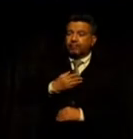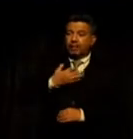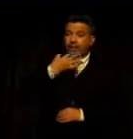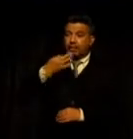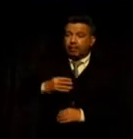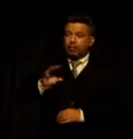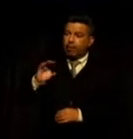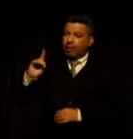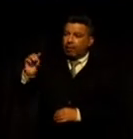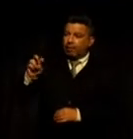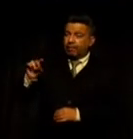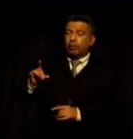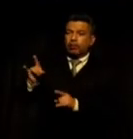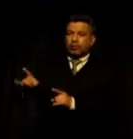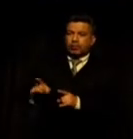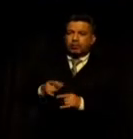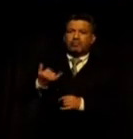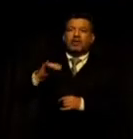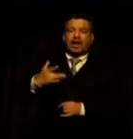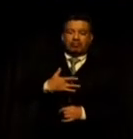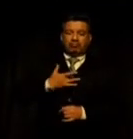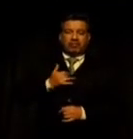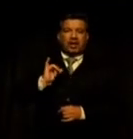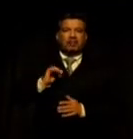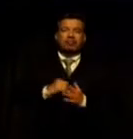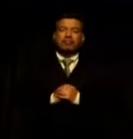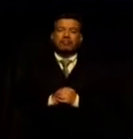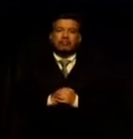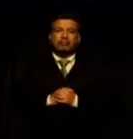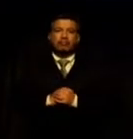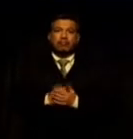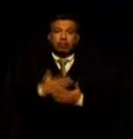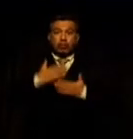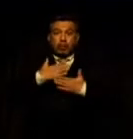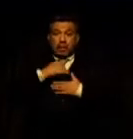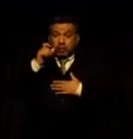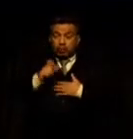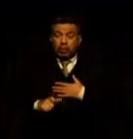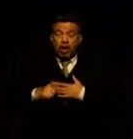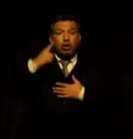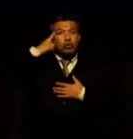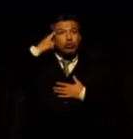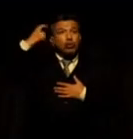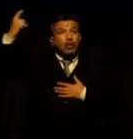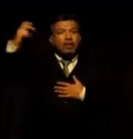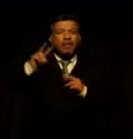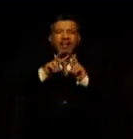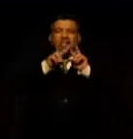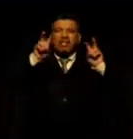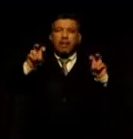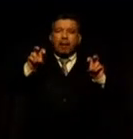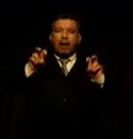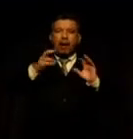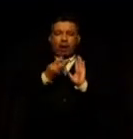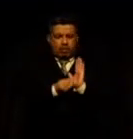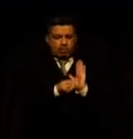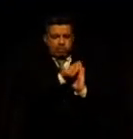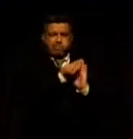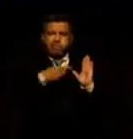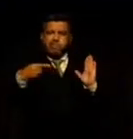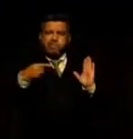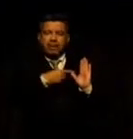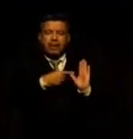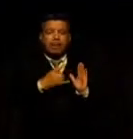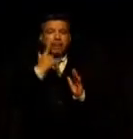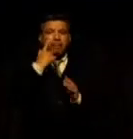siento inspirada ya y uno cuando sueña con un emprendimiento lo primero que tiene que hacer